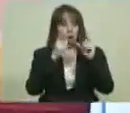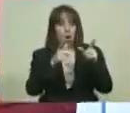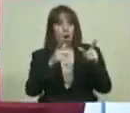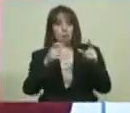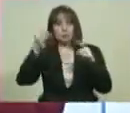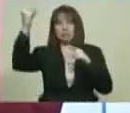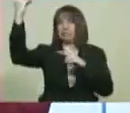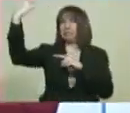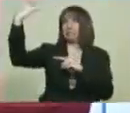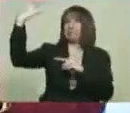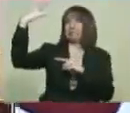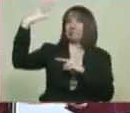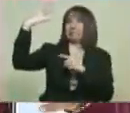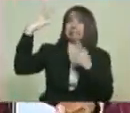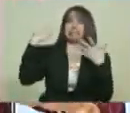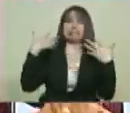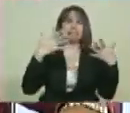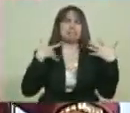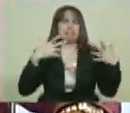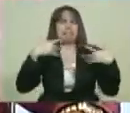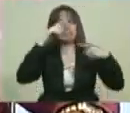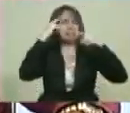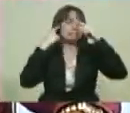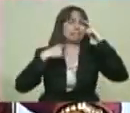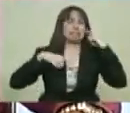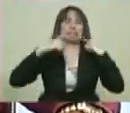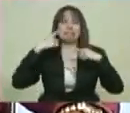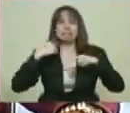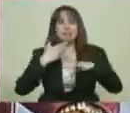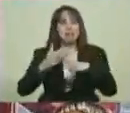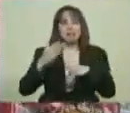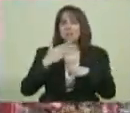sol, de un calor tremendo, y eso estaba, bueno,